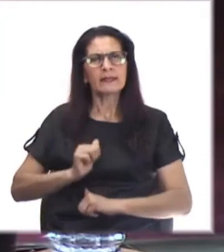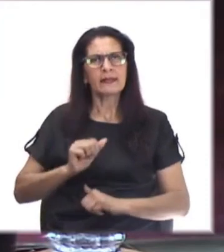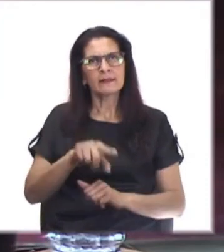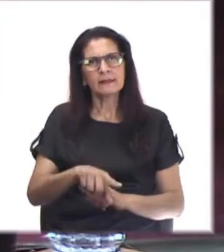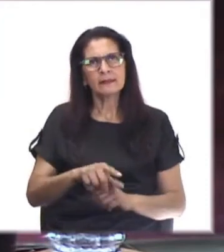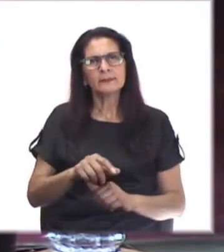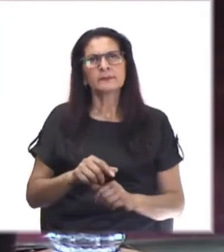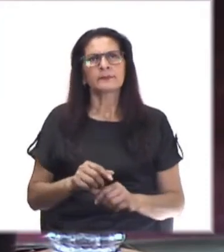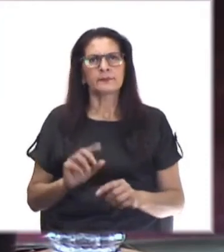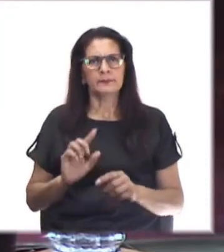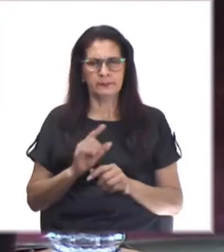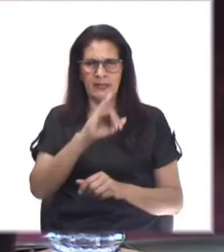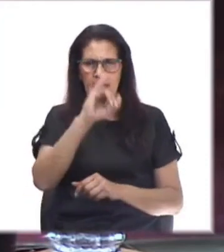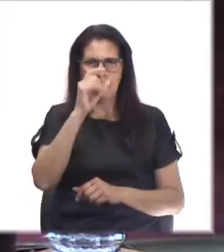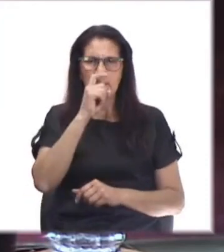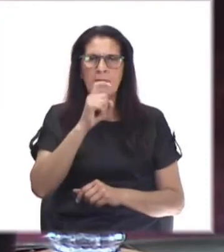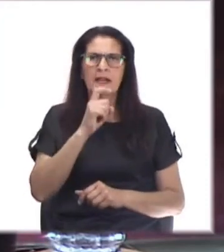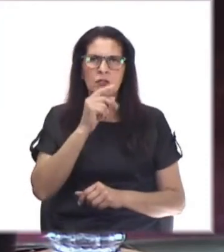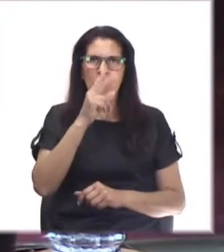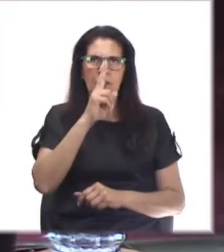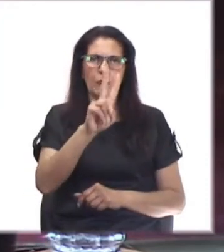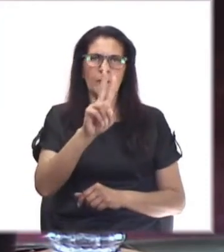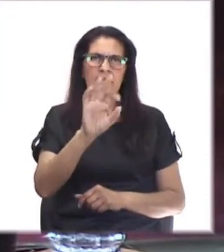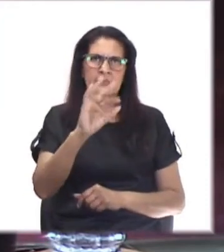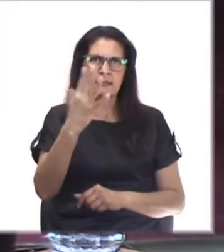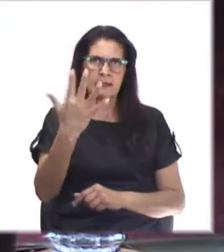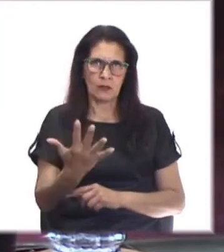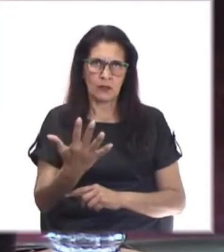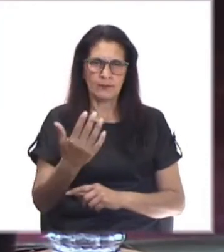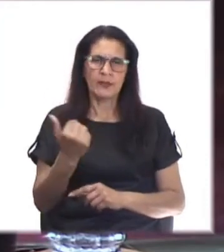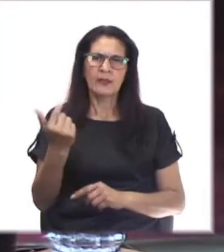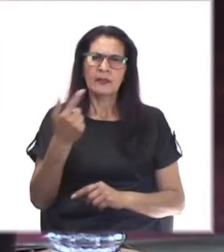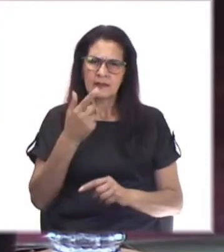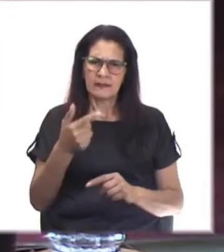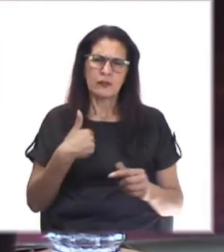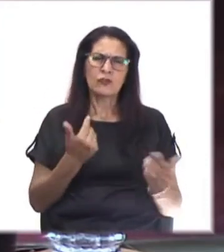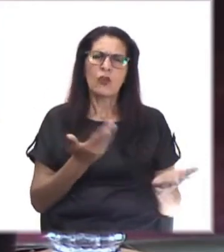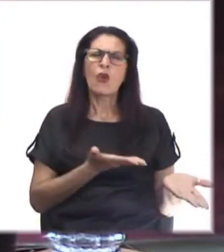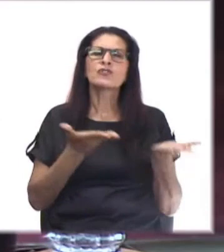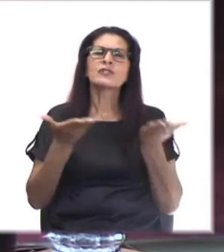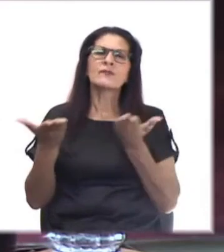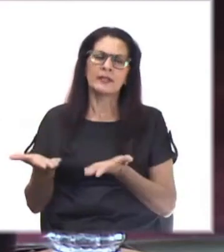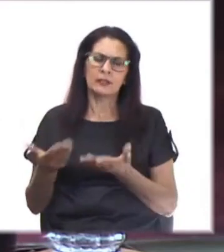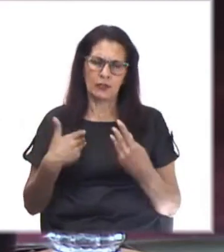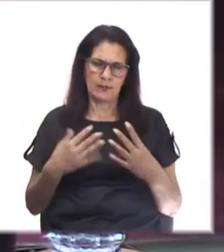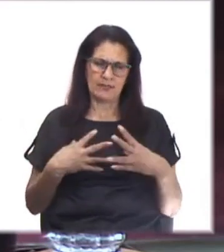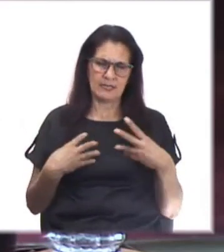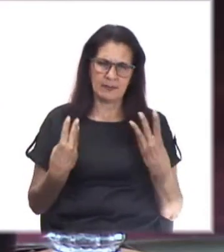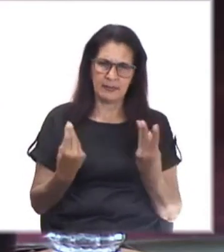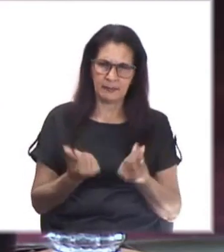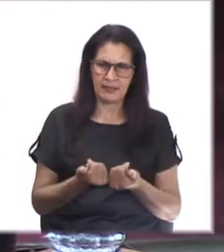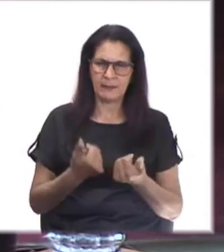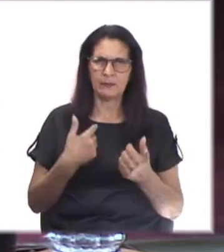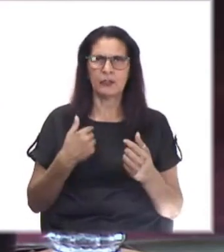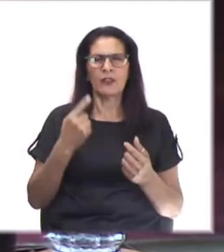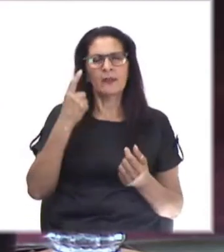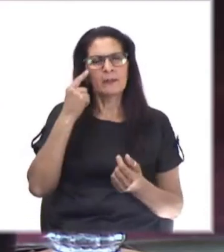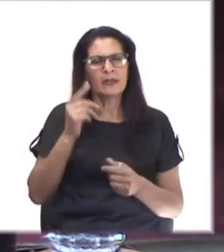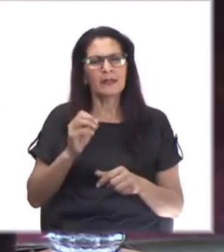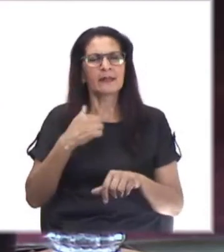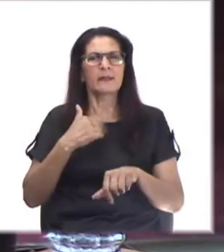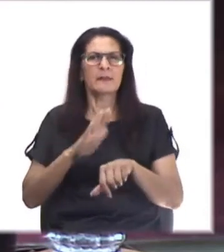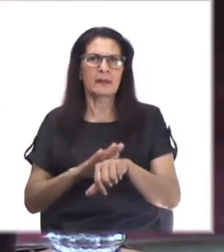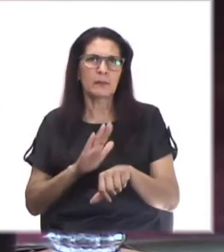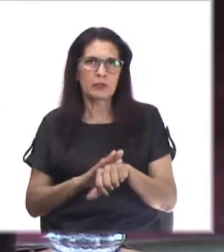asunción en marzo del 2005. Los invito, decía ahí, desde mis sentimientos, desde mis convicciones, desde mi